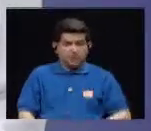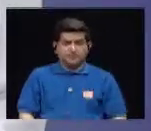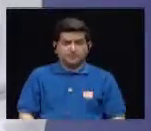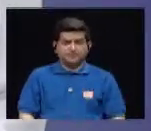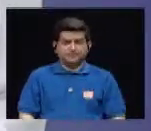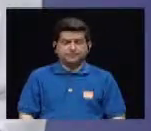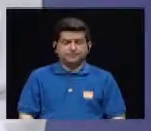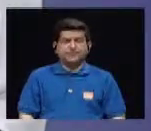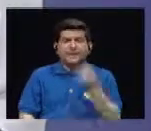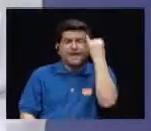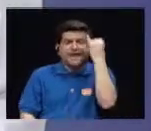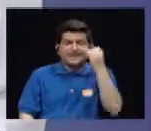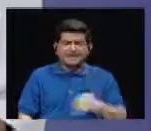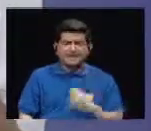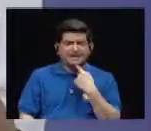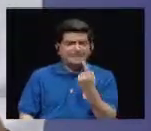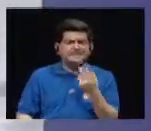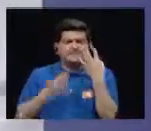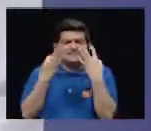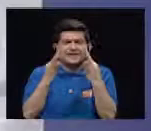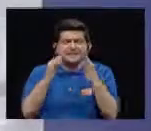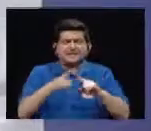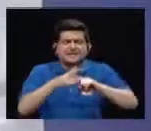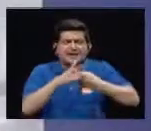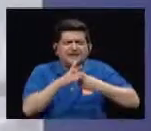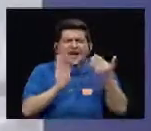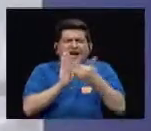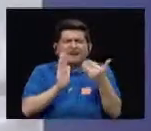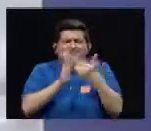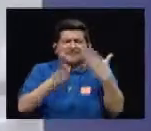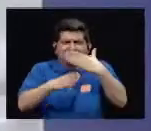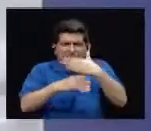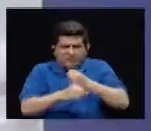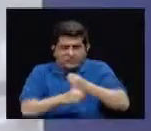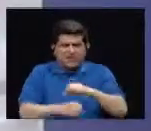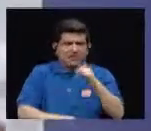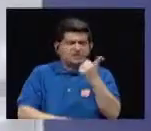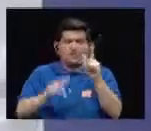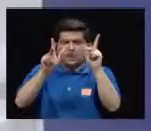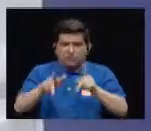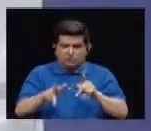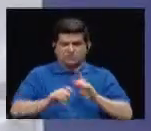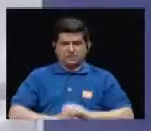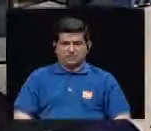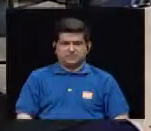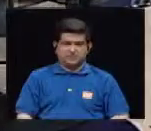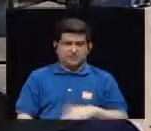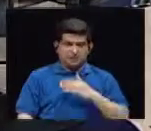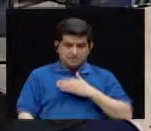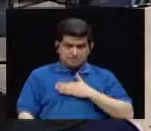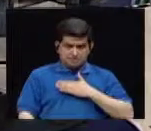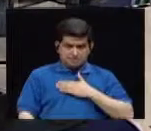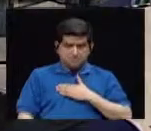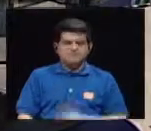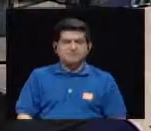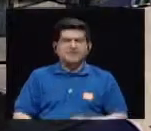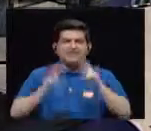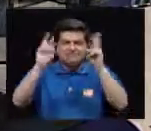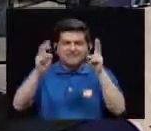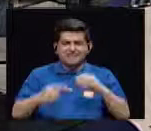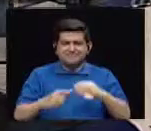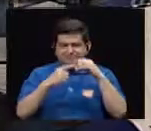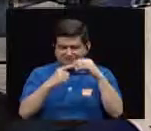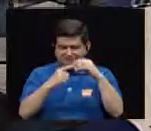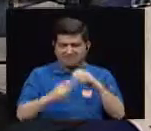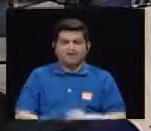porque la premisa dice que es de que tratamos de reparar el daño que le hemos hecho a otras personas. Y ese fue mi gran